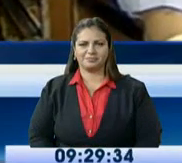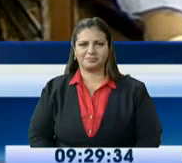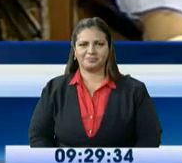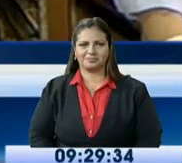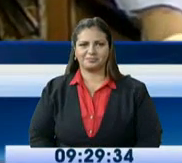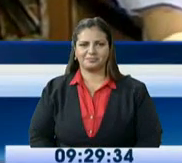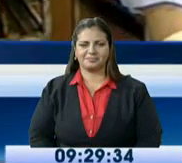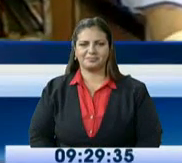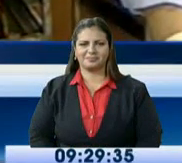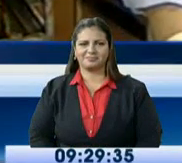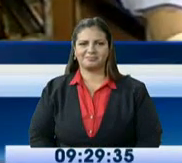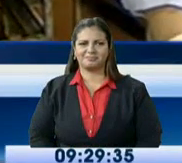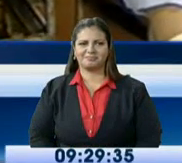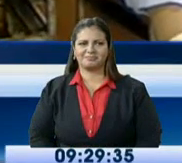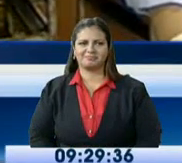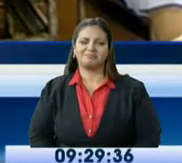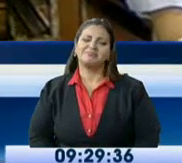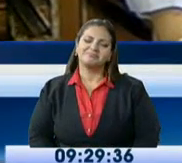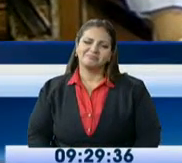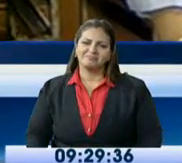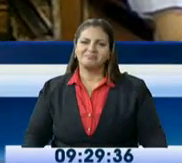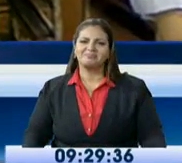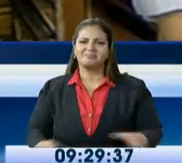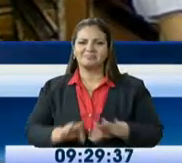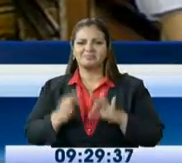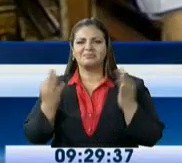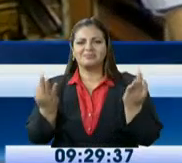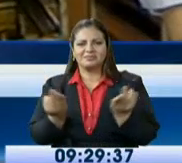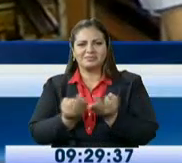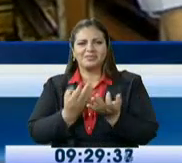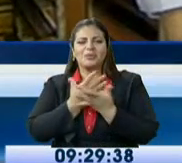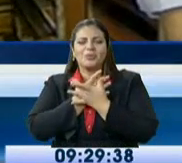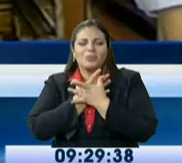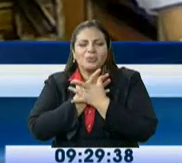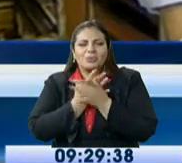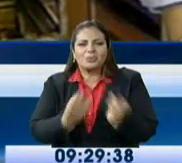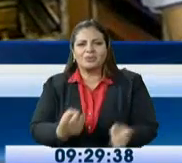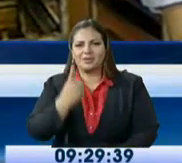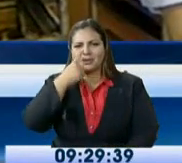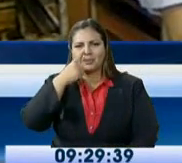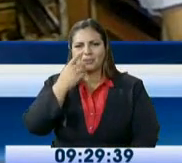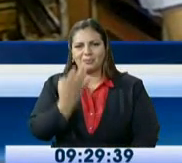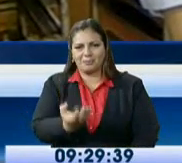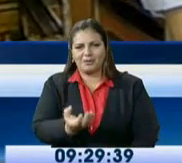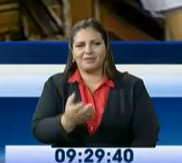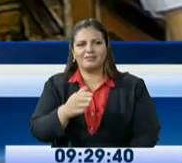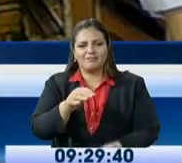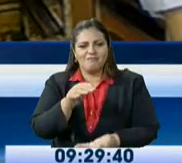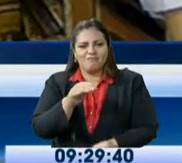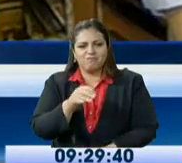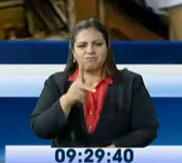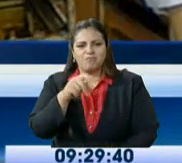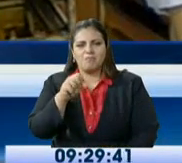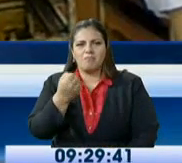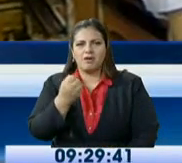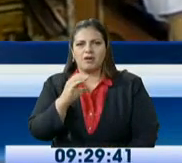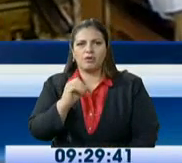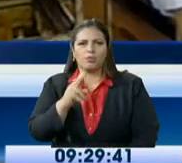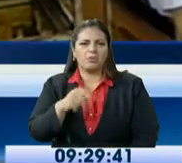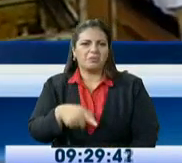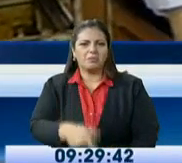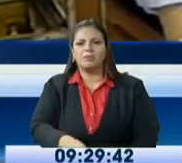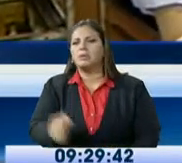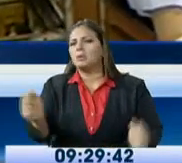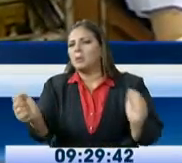así parte ya de la mesa familiar. Además, Enrique, el pan de Pascua, sí, con gaseosa, con jugo, chocolate, con leche,